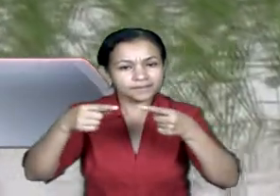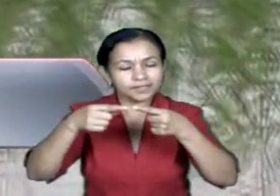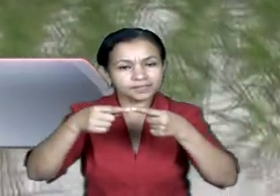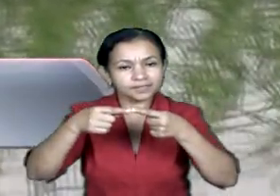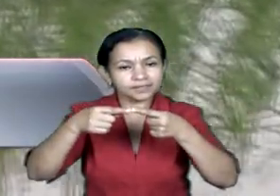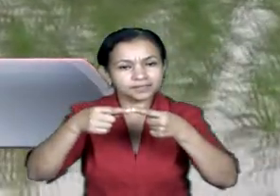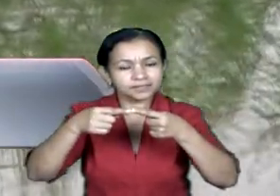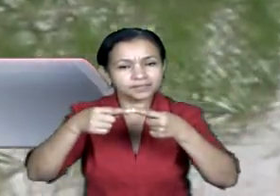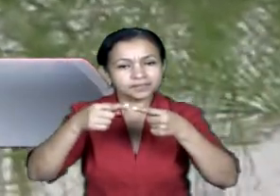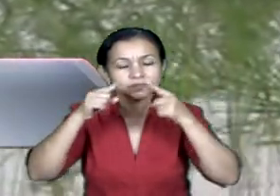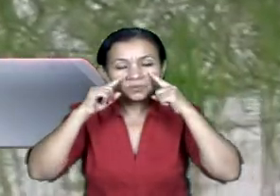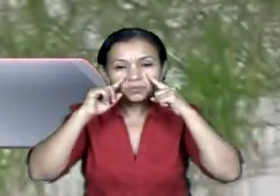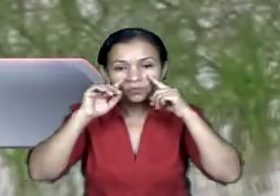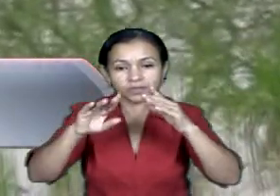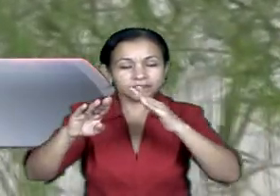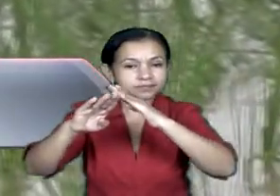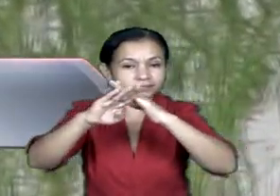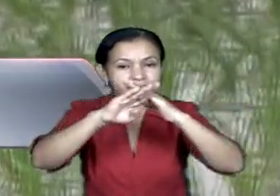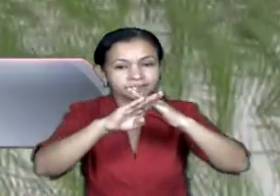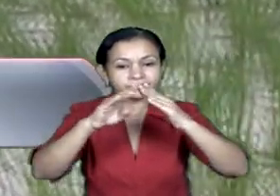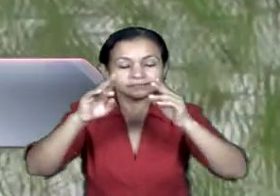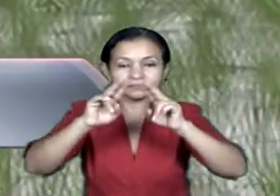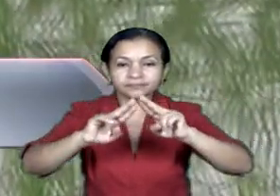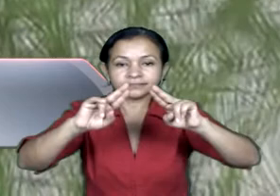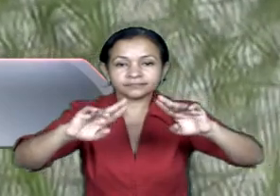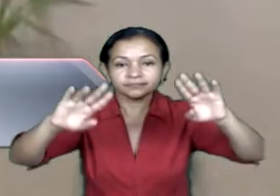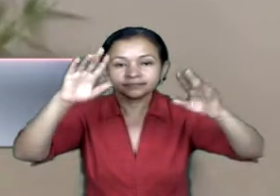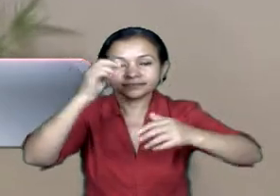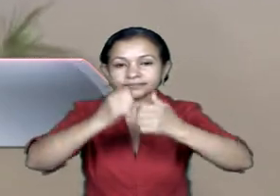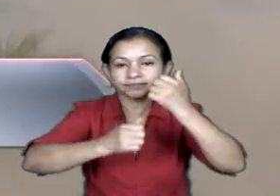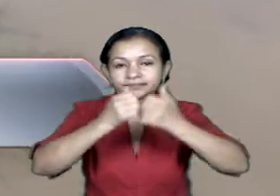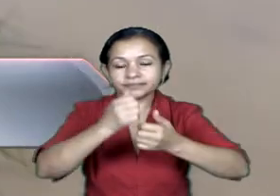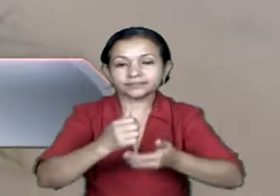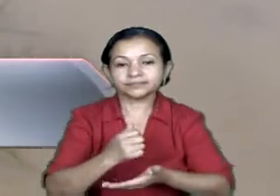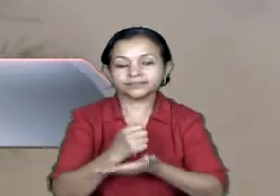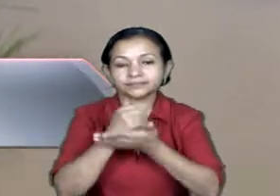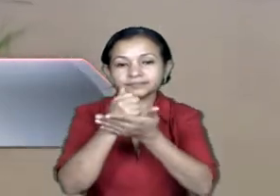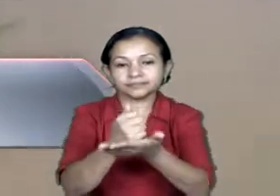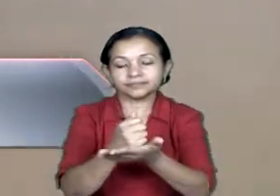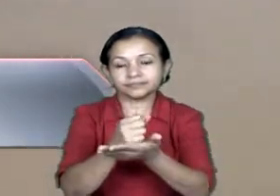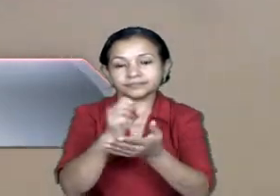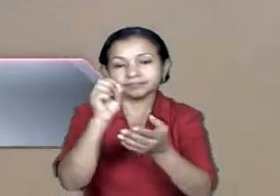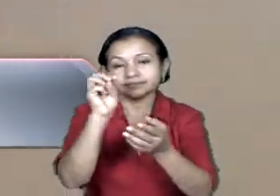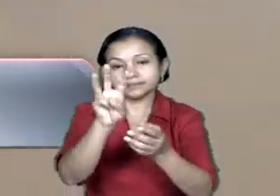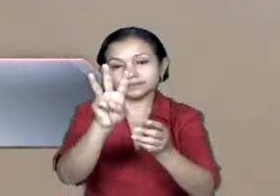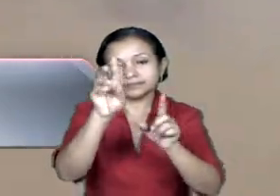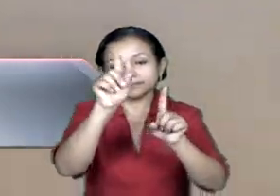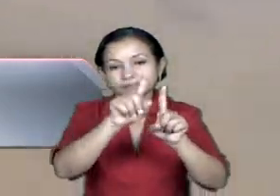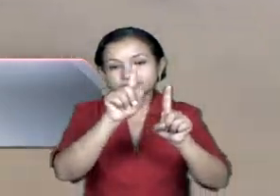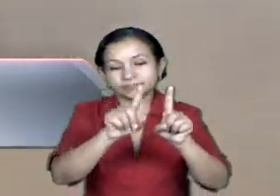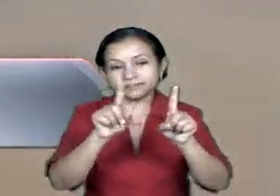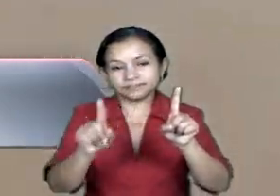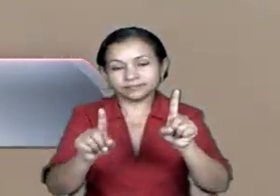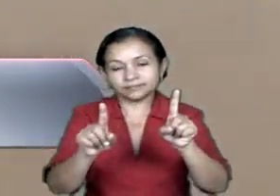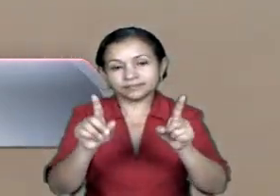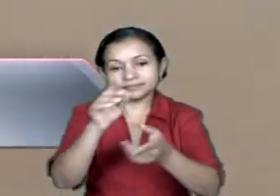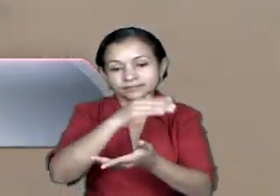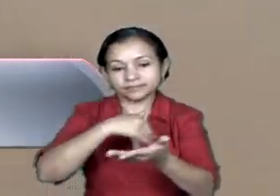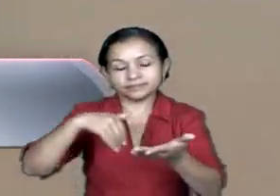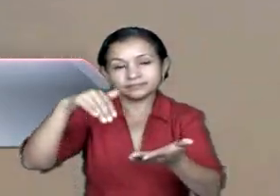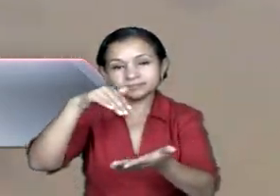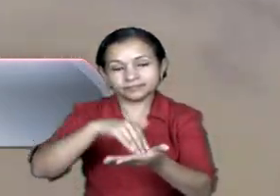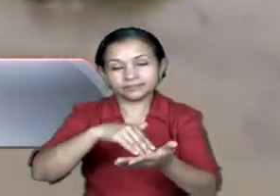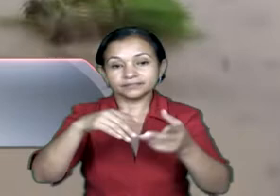como prevención de desastres naturales. Claro. Eso ahora le va a hacer, ¿no? En tres niveles. A nivel central, ¿no?